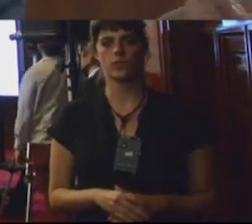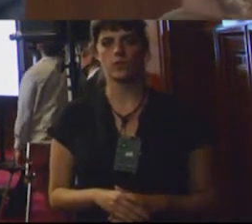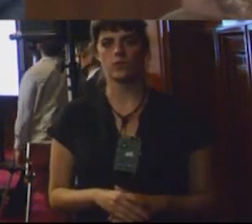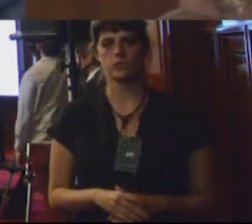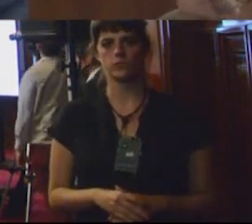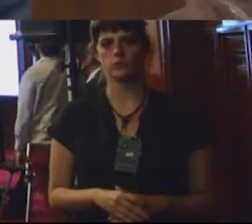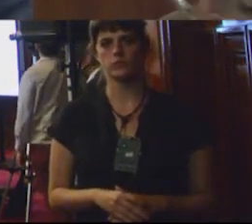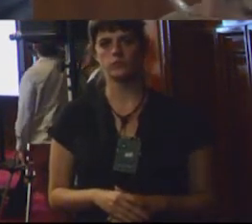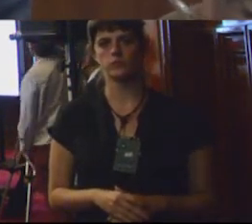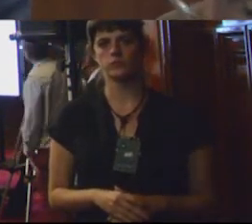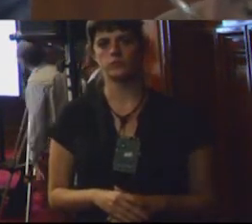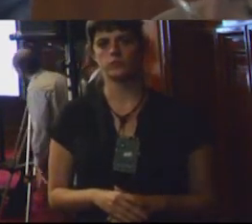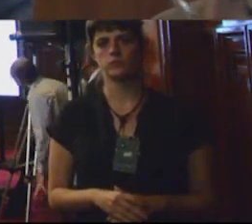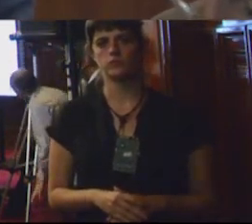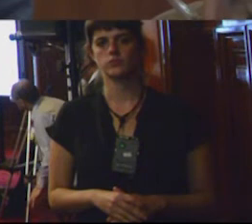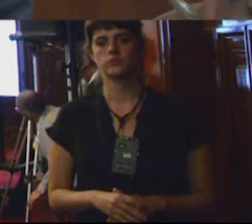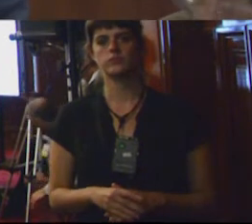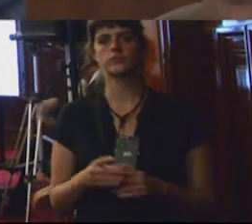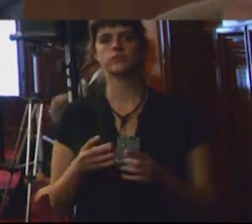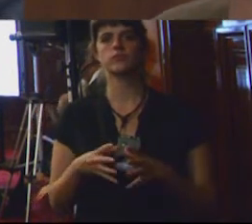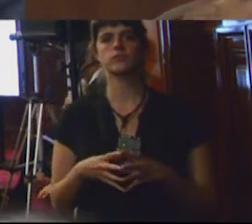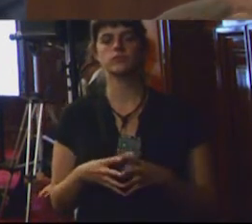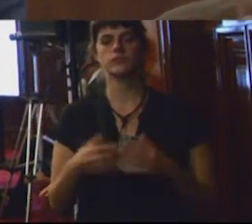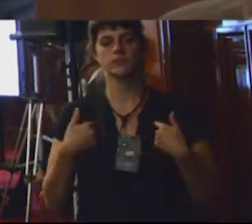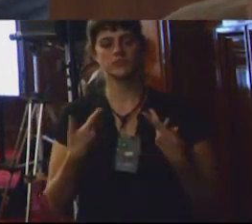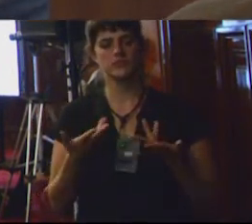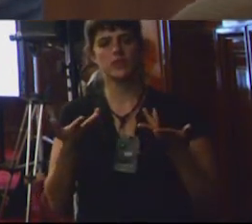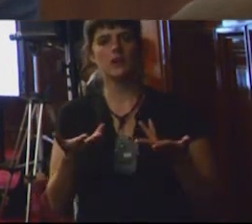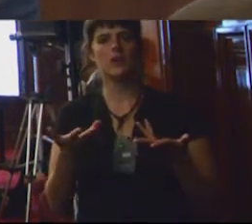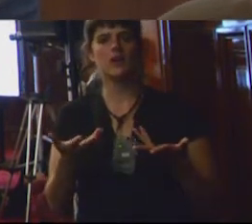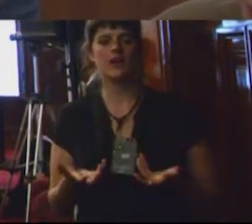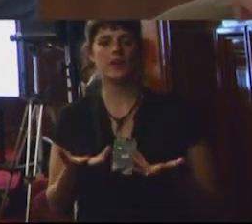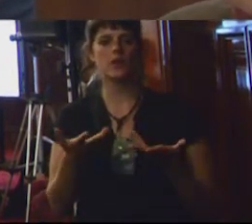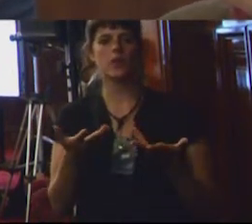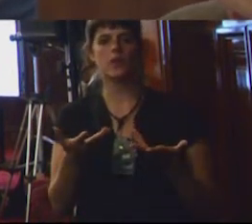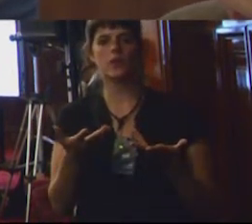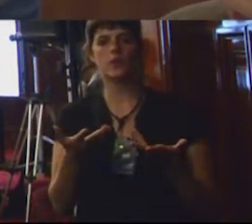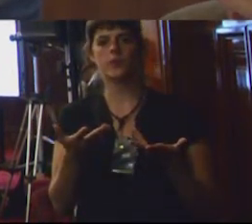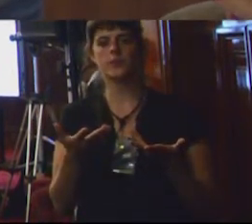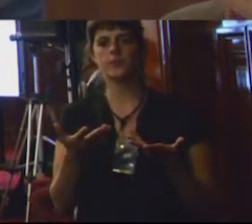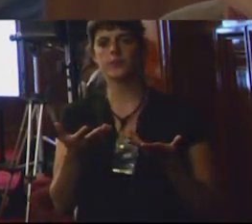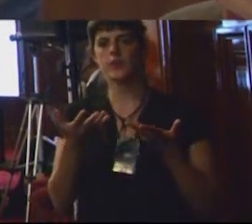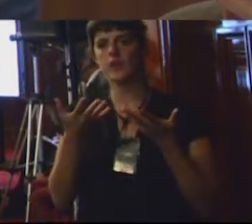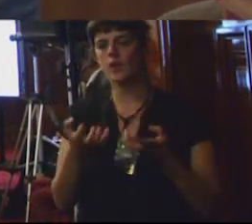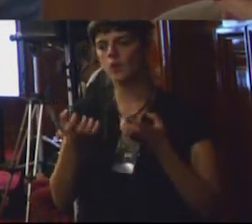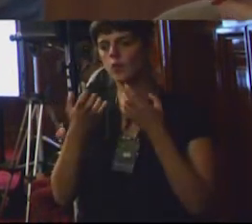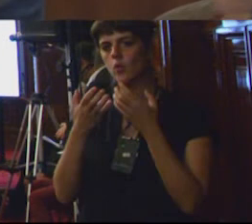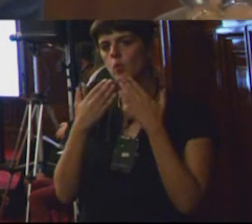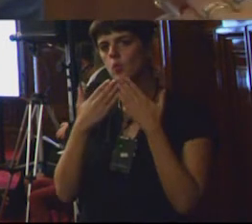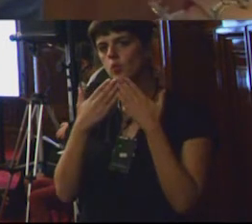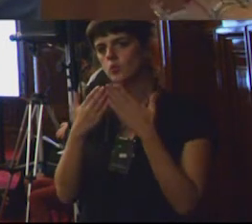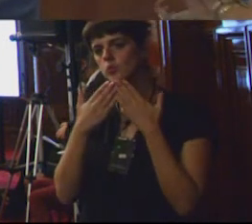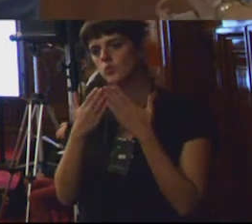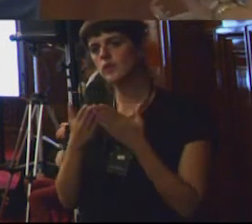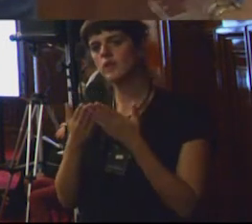Soledad Muñoz, hará lo propio. Pero yo quisiera hacer referencia y les consultaría, les